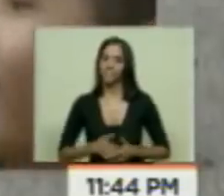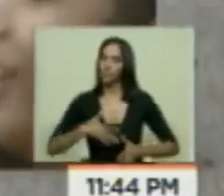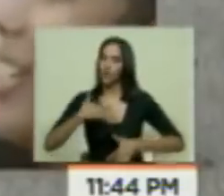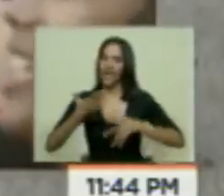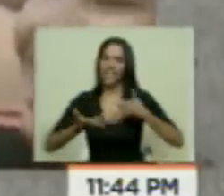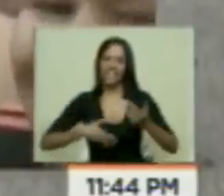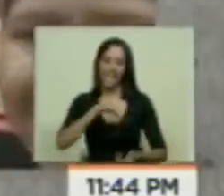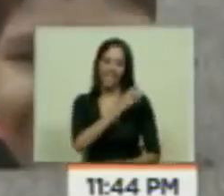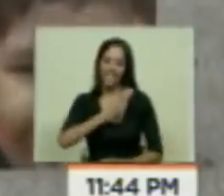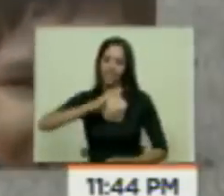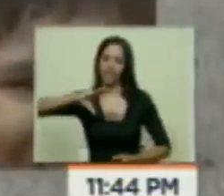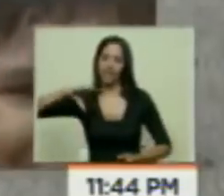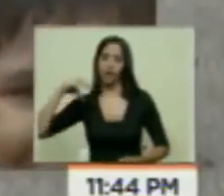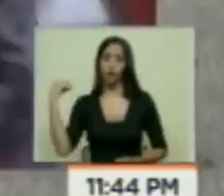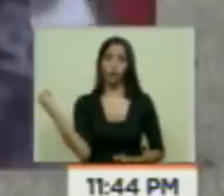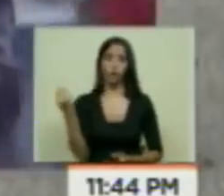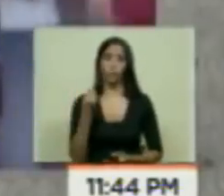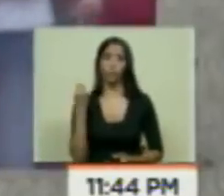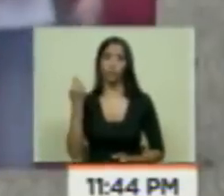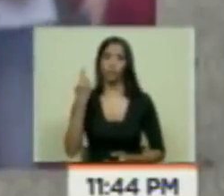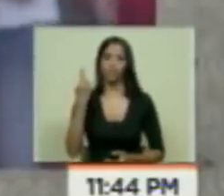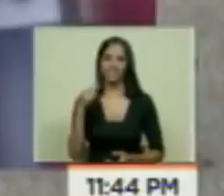Siento al Caribe.